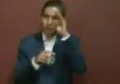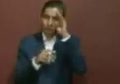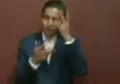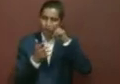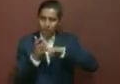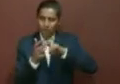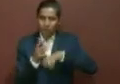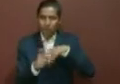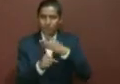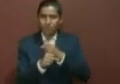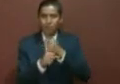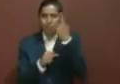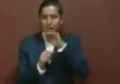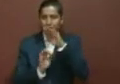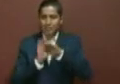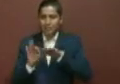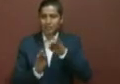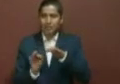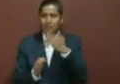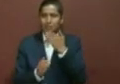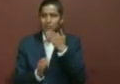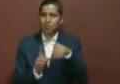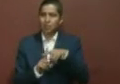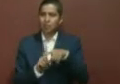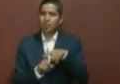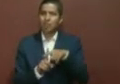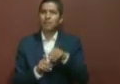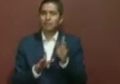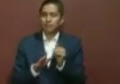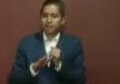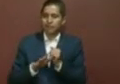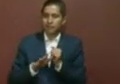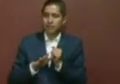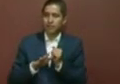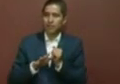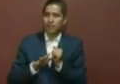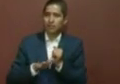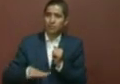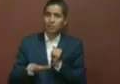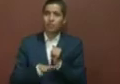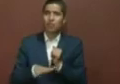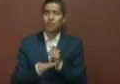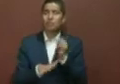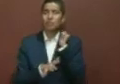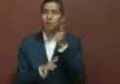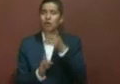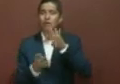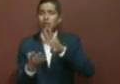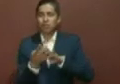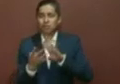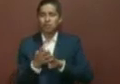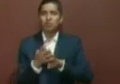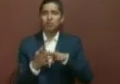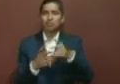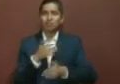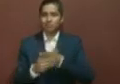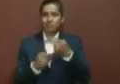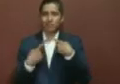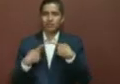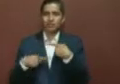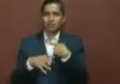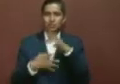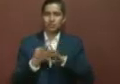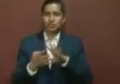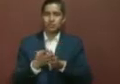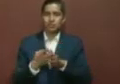mecanismos para el tratamiento a quienes están purgando alguna pena o en proceso y